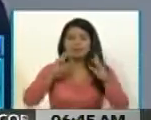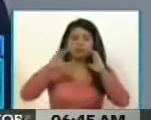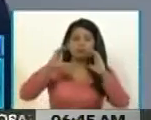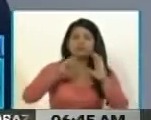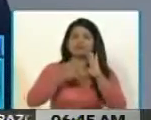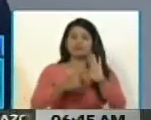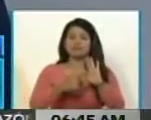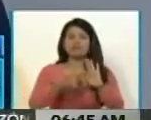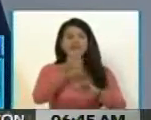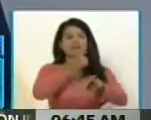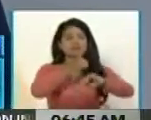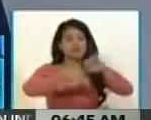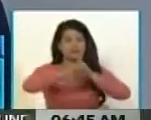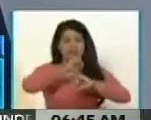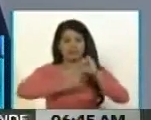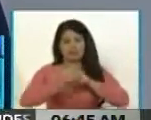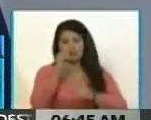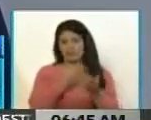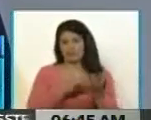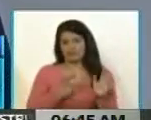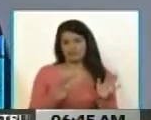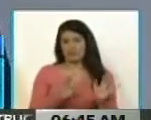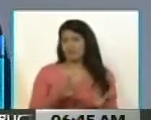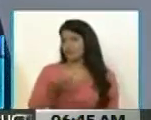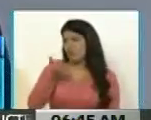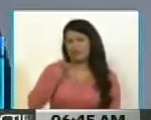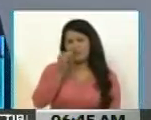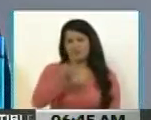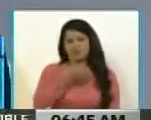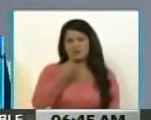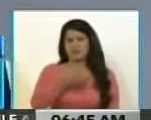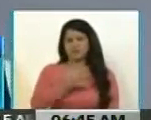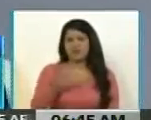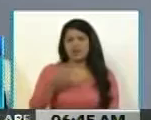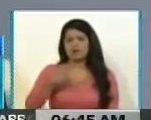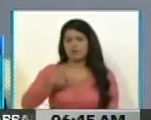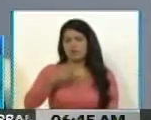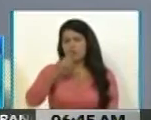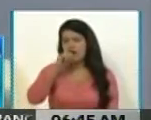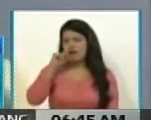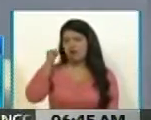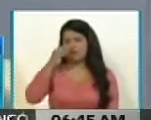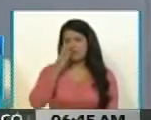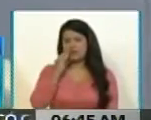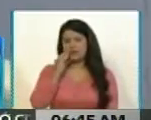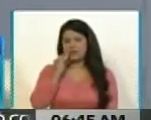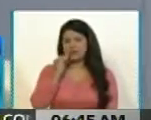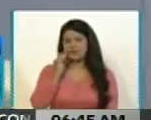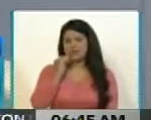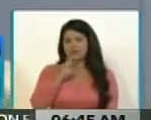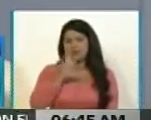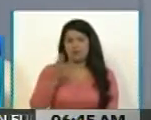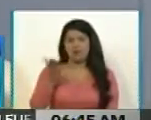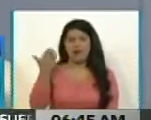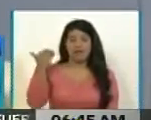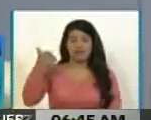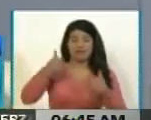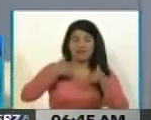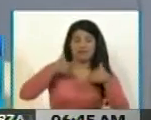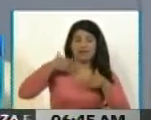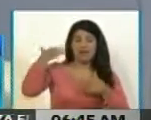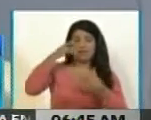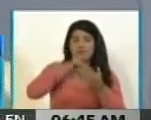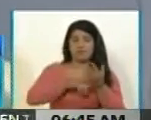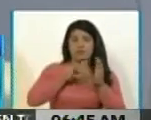de resistencia. Como te decía antes, bueno, quienes tenemos ya unos añitos sabemos y que vivimos y sufrimos los años